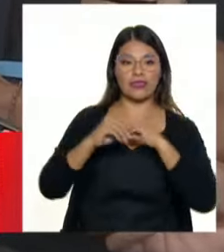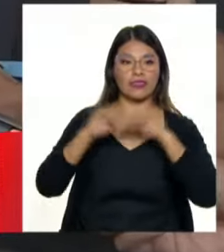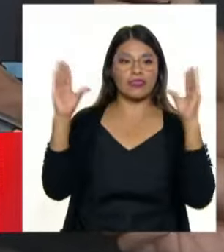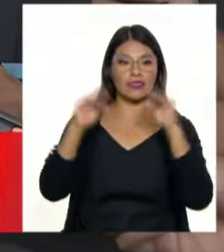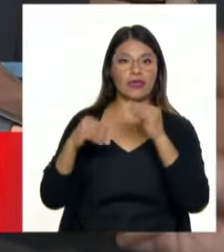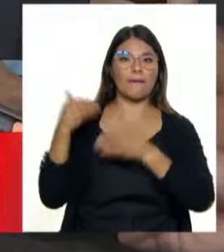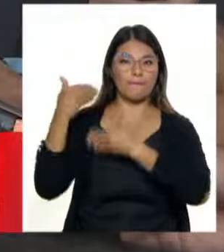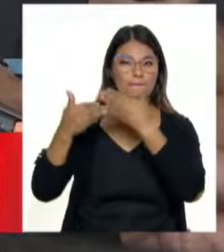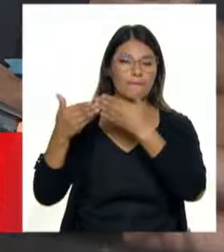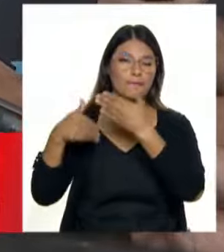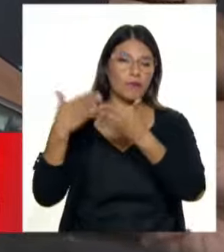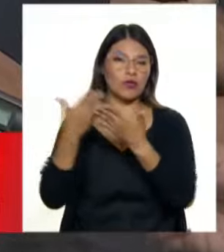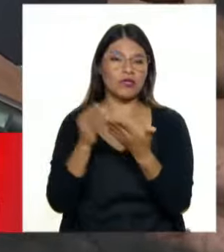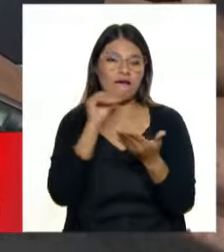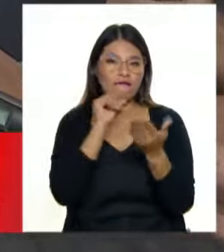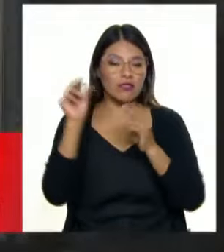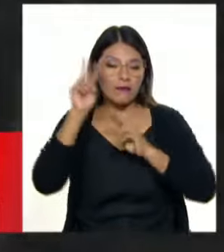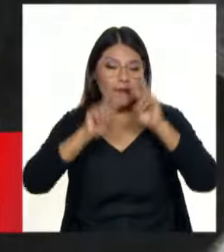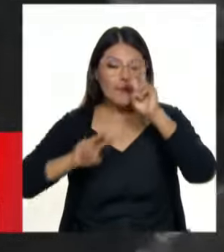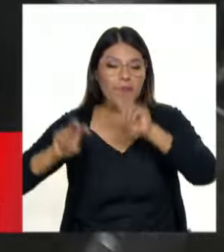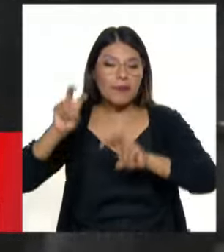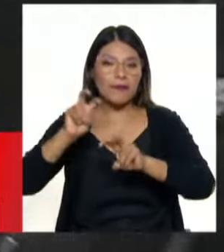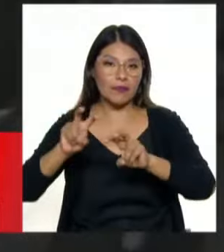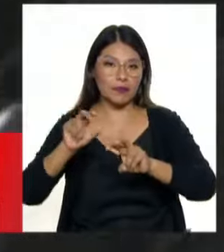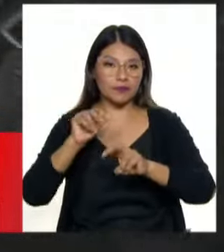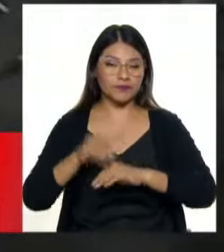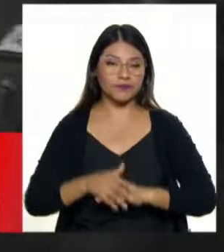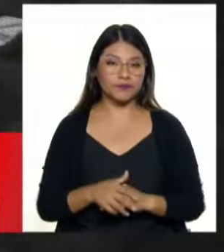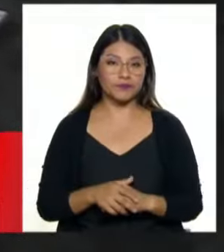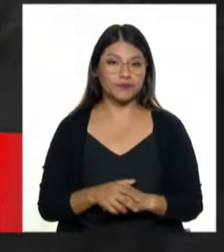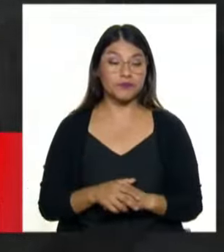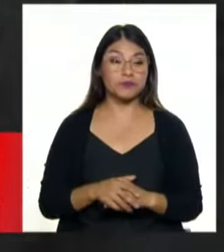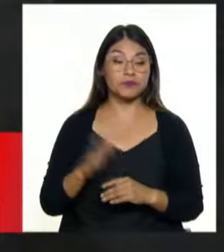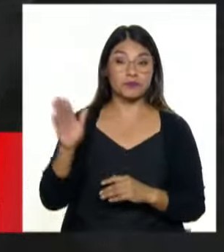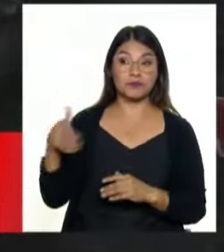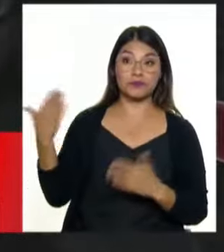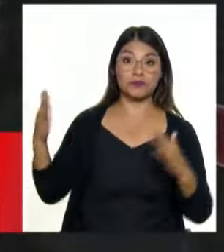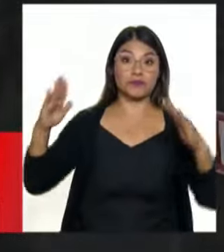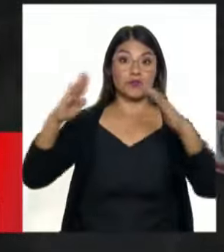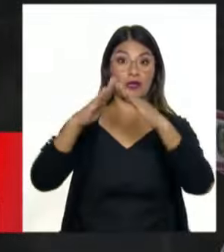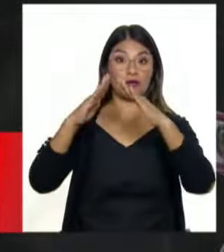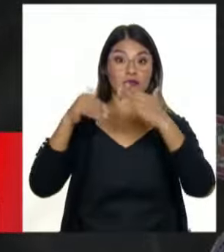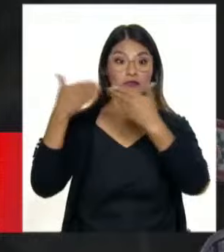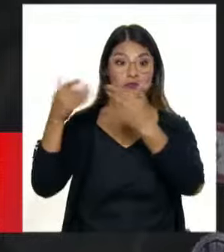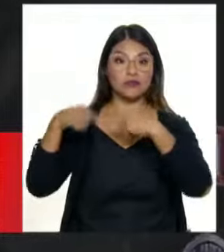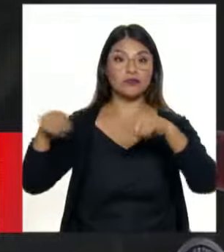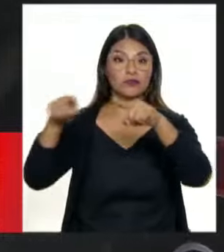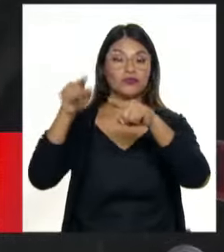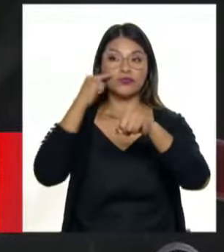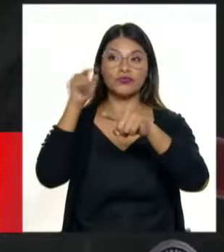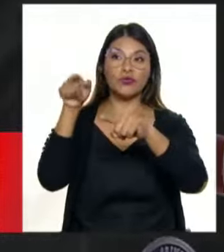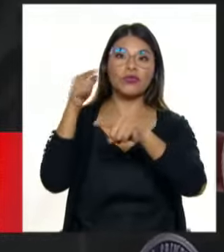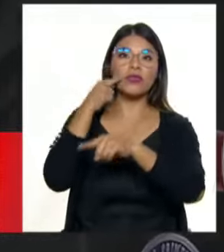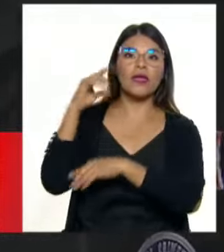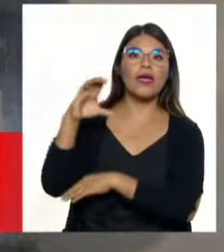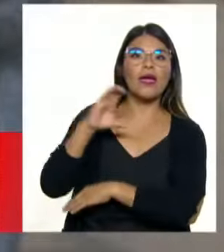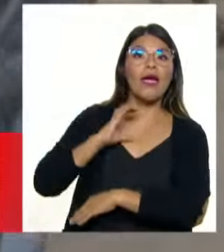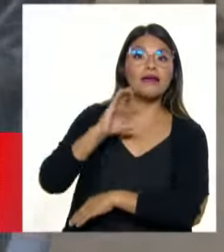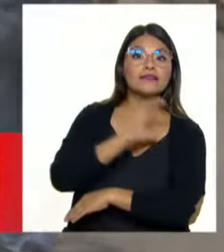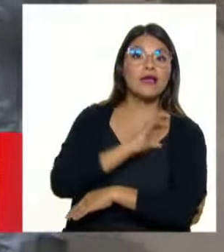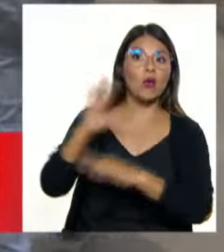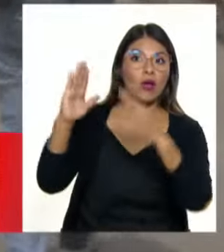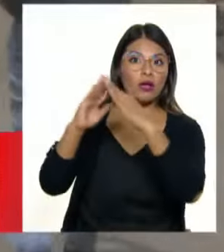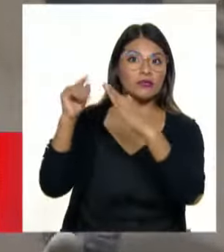para poder realizar las investigaciones. Durante el allanamiento a su vivienda ubicada en Gambeta, Callao,